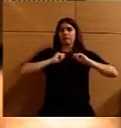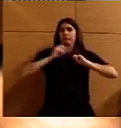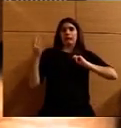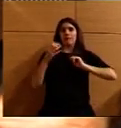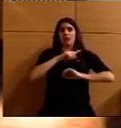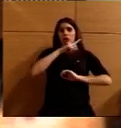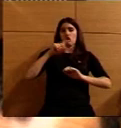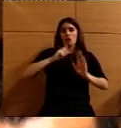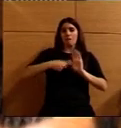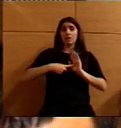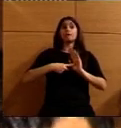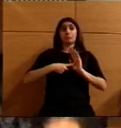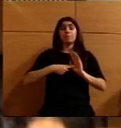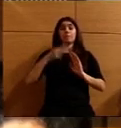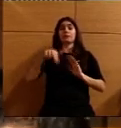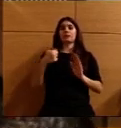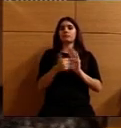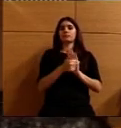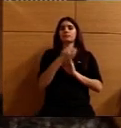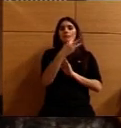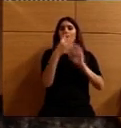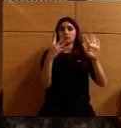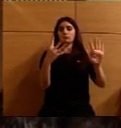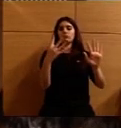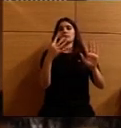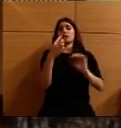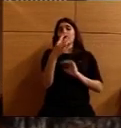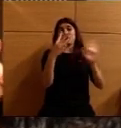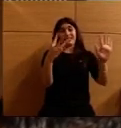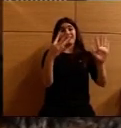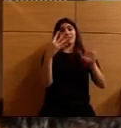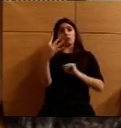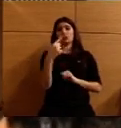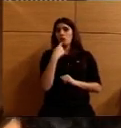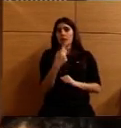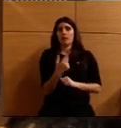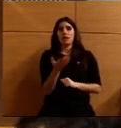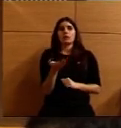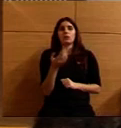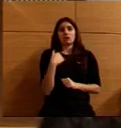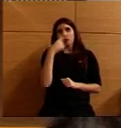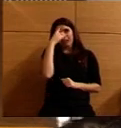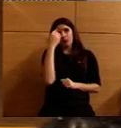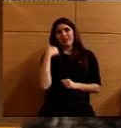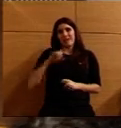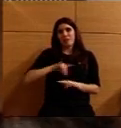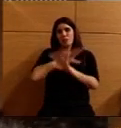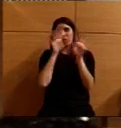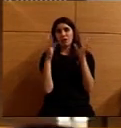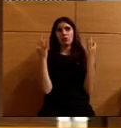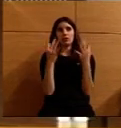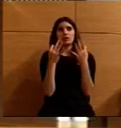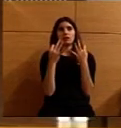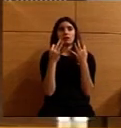del pleno. Lo mismo establece el artículo 84 del ROF y bueno, creo que quedaba bastante claro que